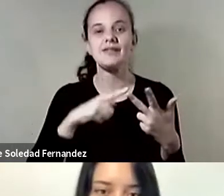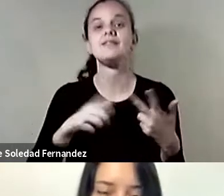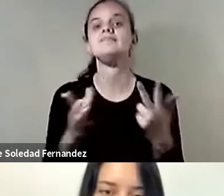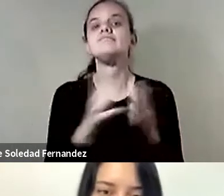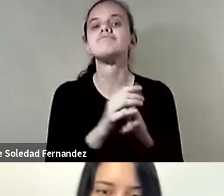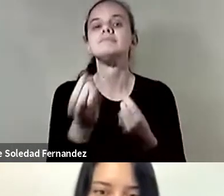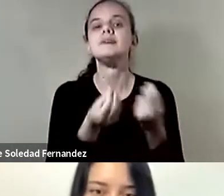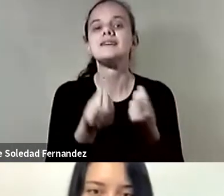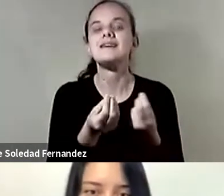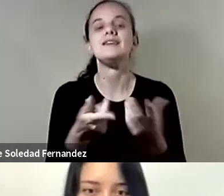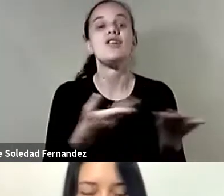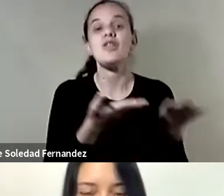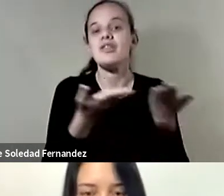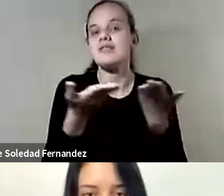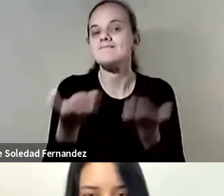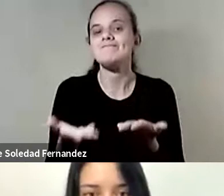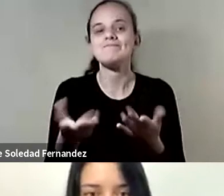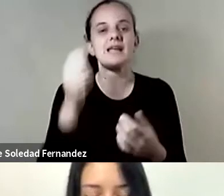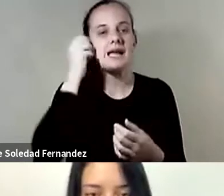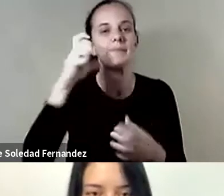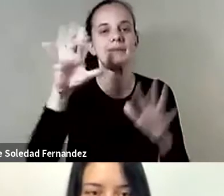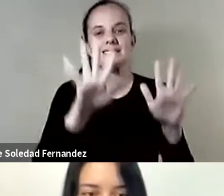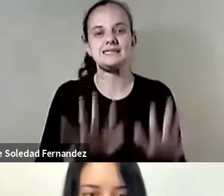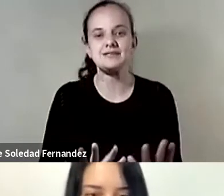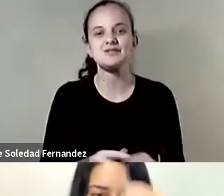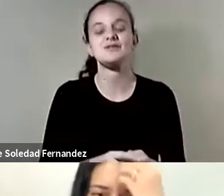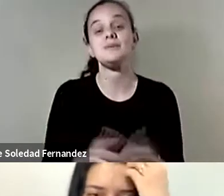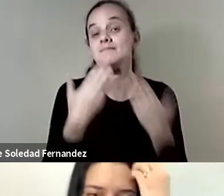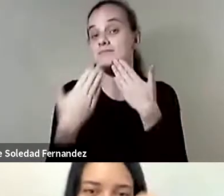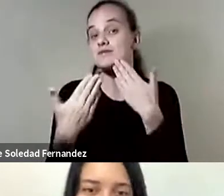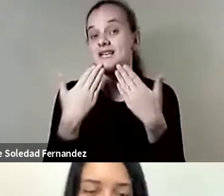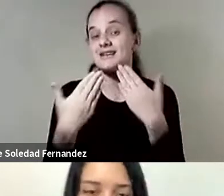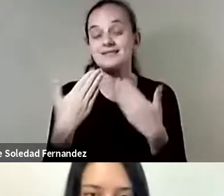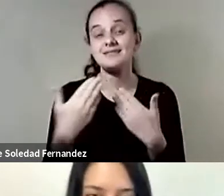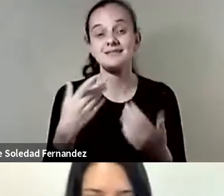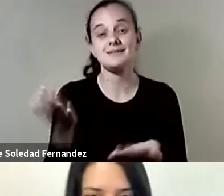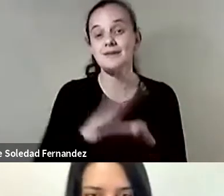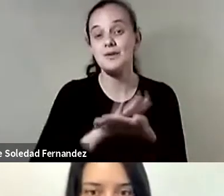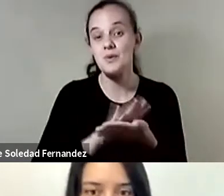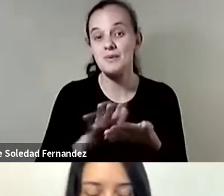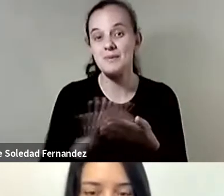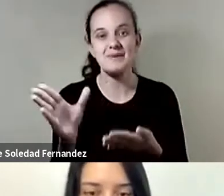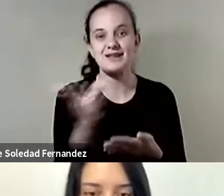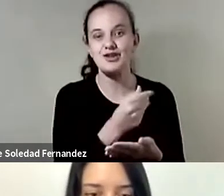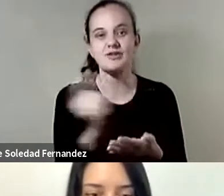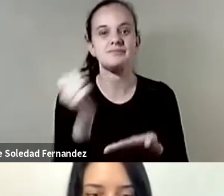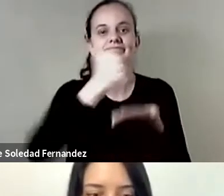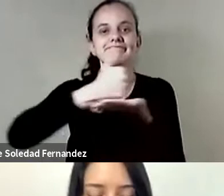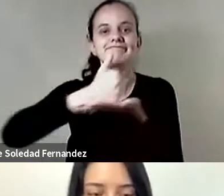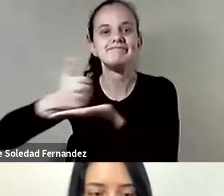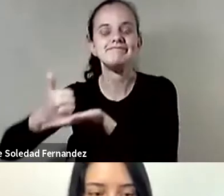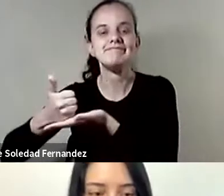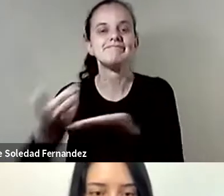nos den una hermosa capacitación. Muchas gracias nuevamente para todos los que están asistiendo.